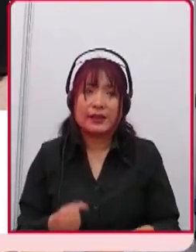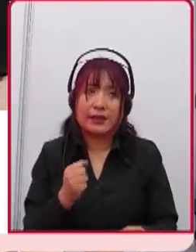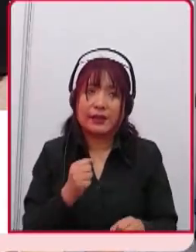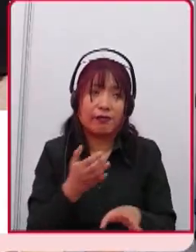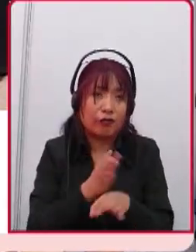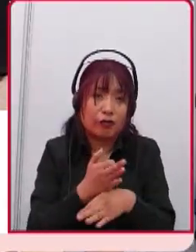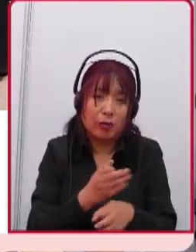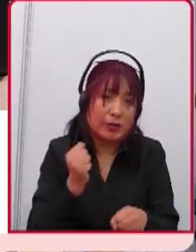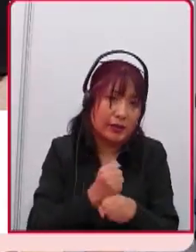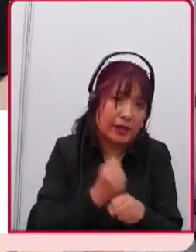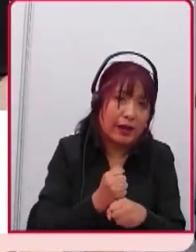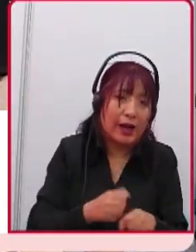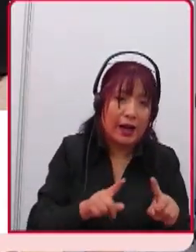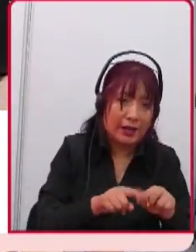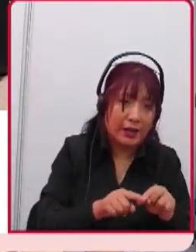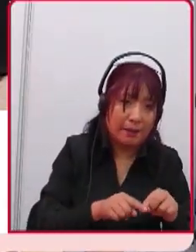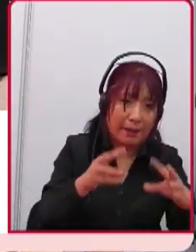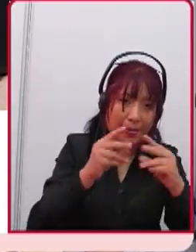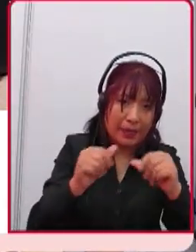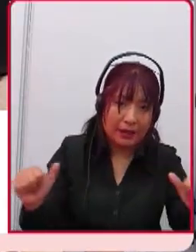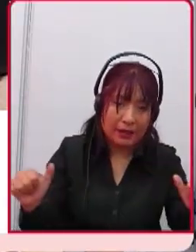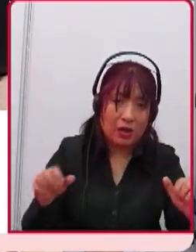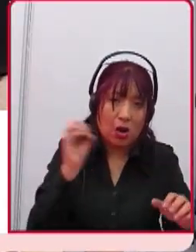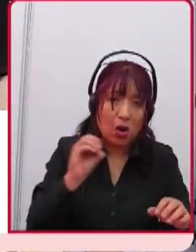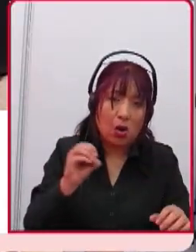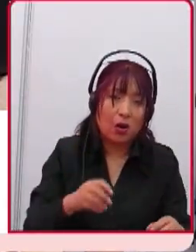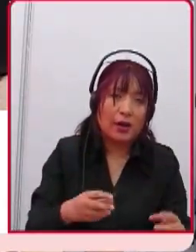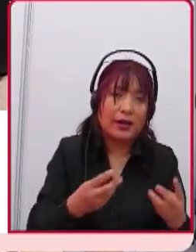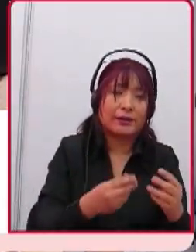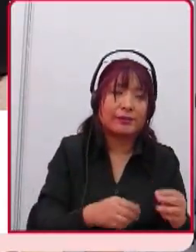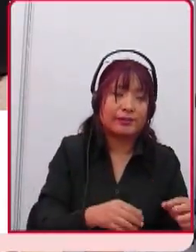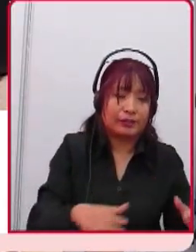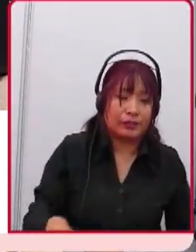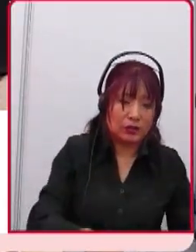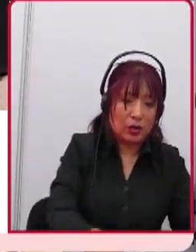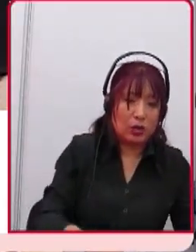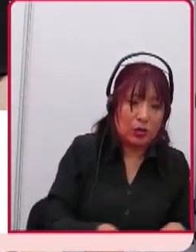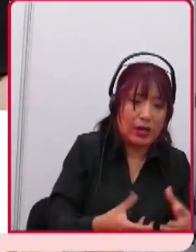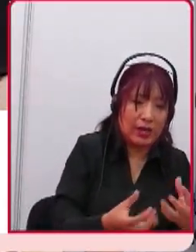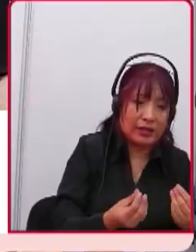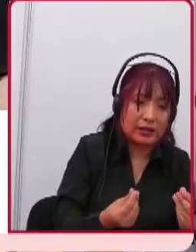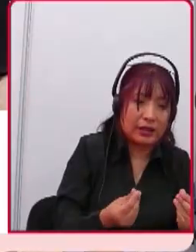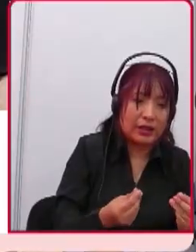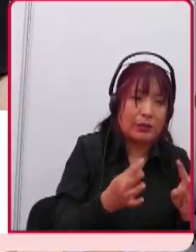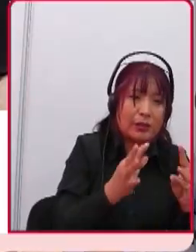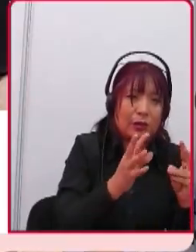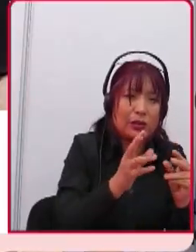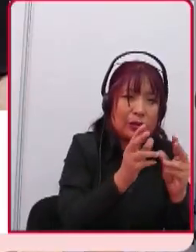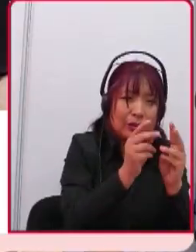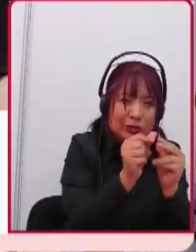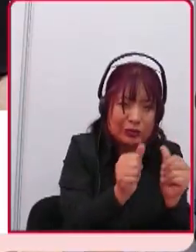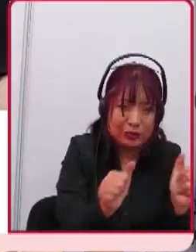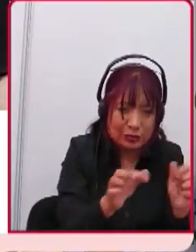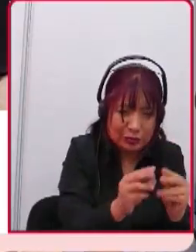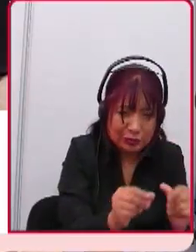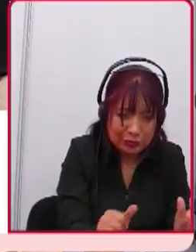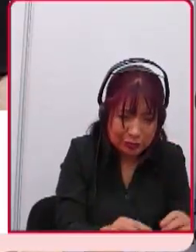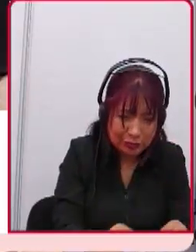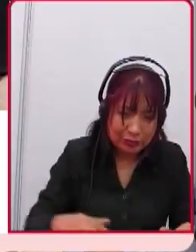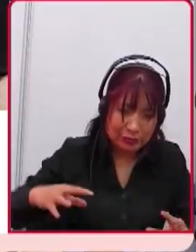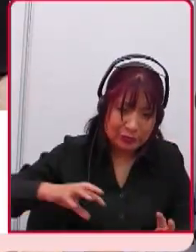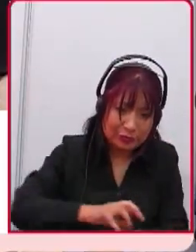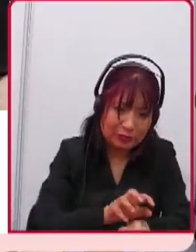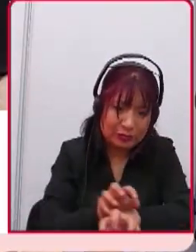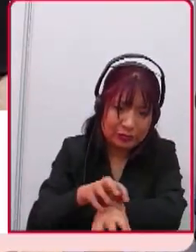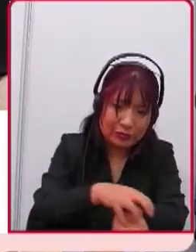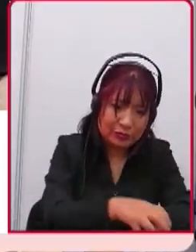dependiendo del tipo de terreno, ya sea en taludes y todo ello, no solo contar con llantas con tracción y cadenas, sino en este caso con